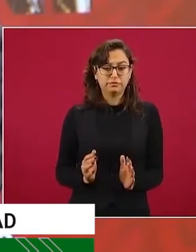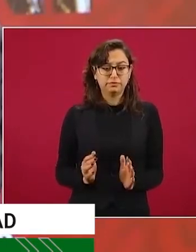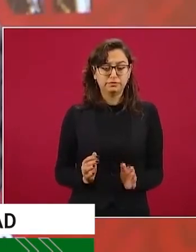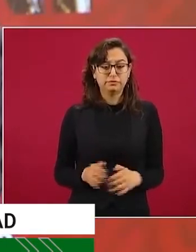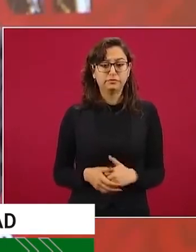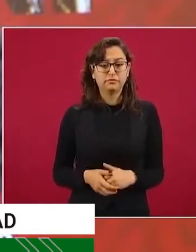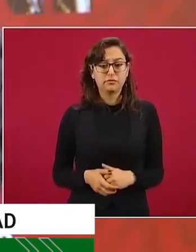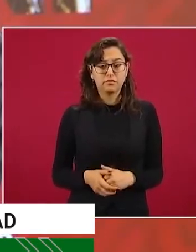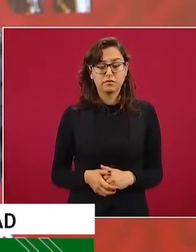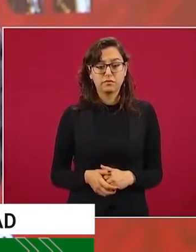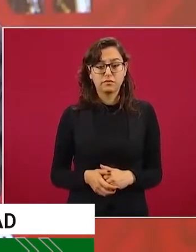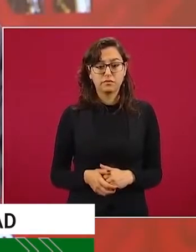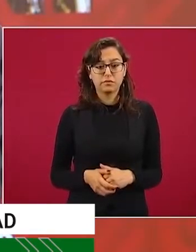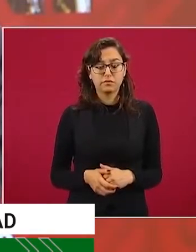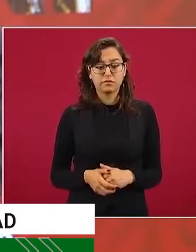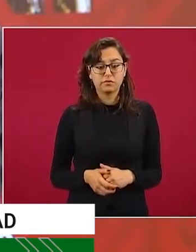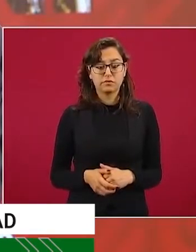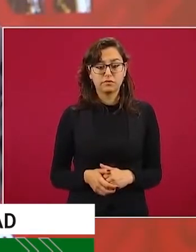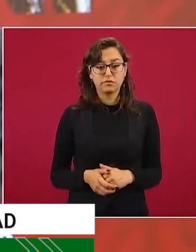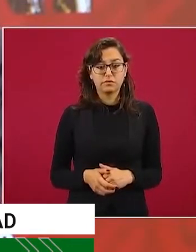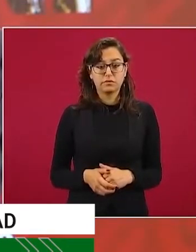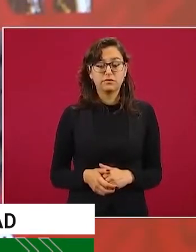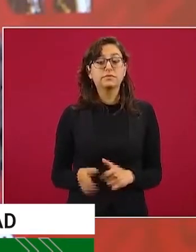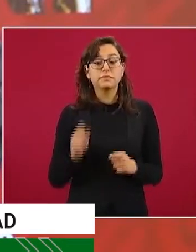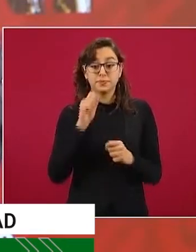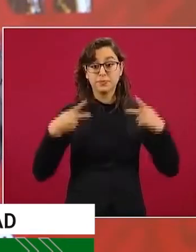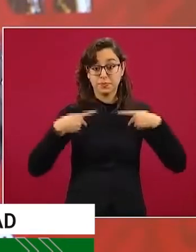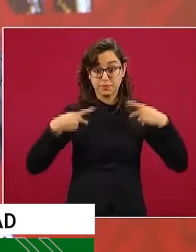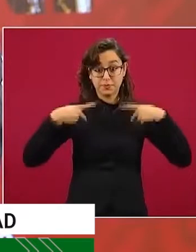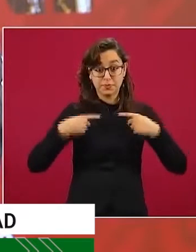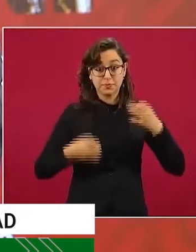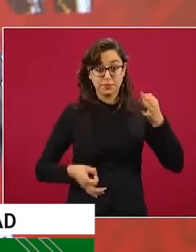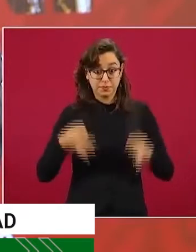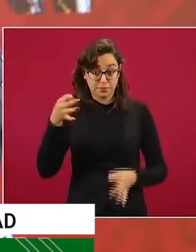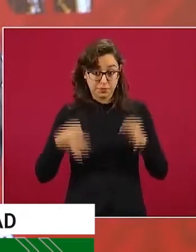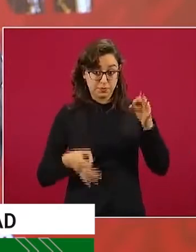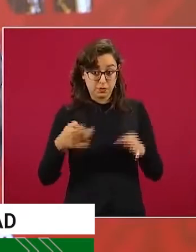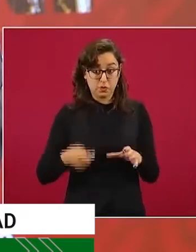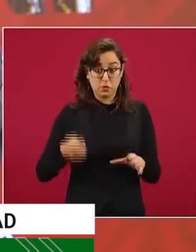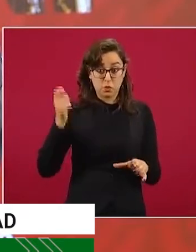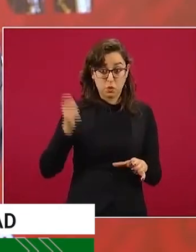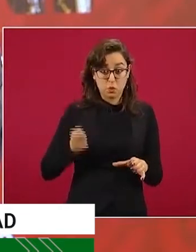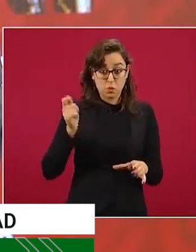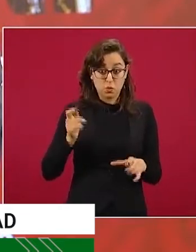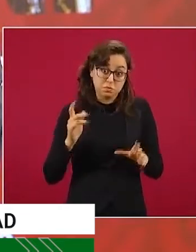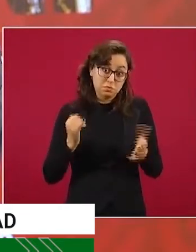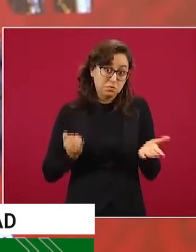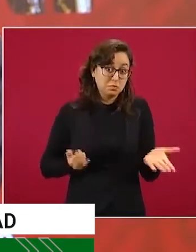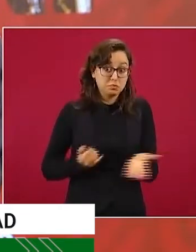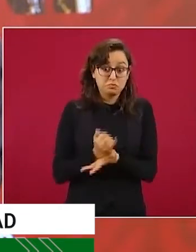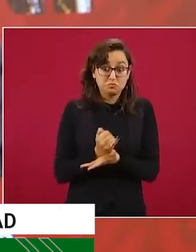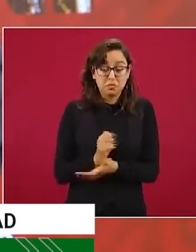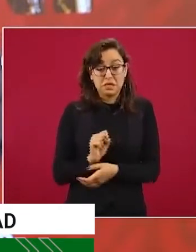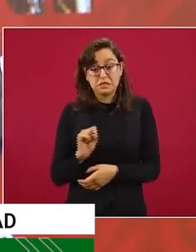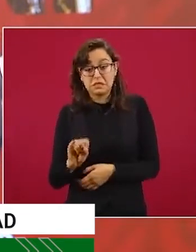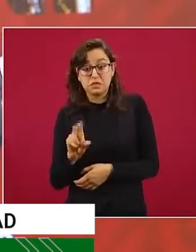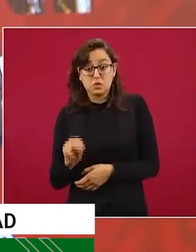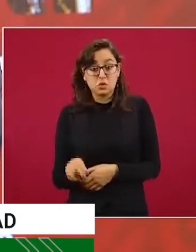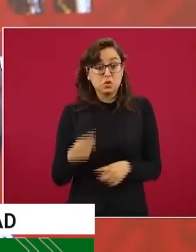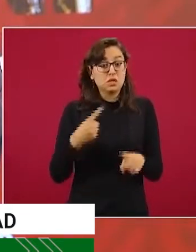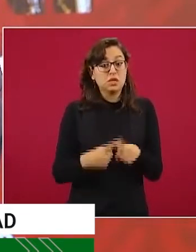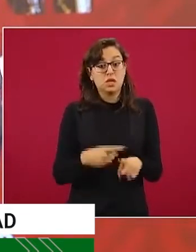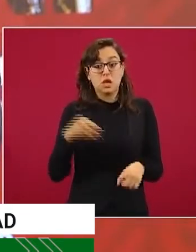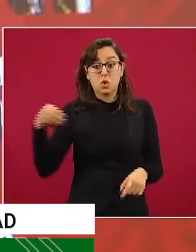Se pida a los jueces que ellos decidan si hay